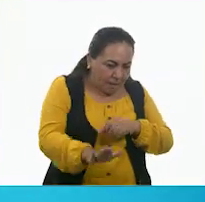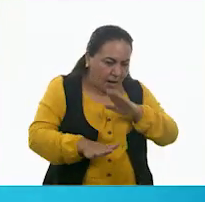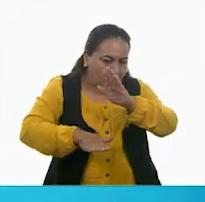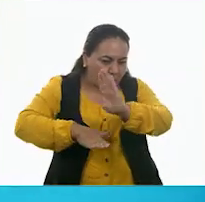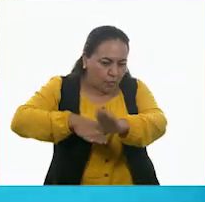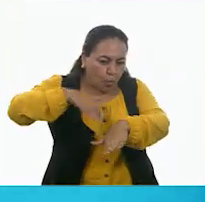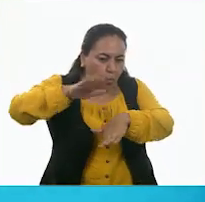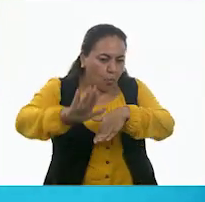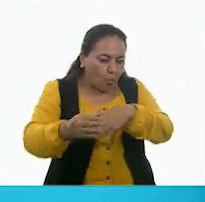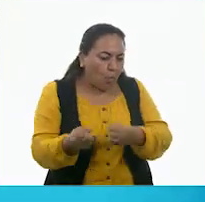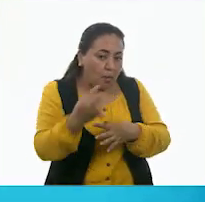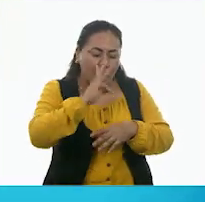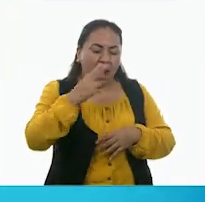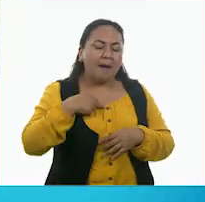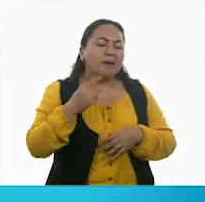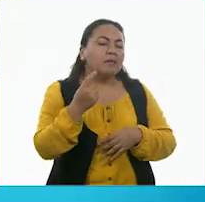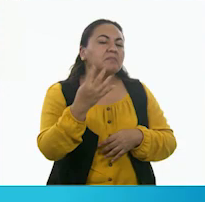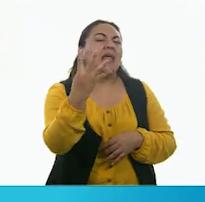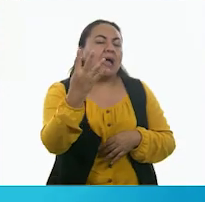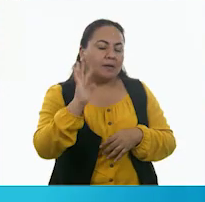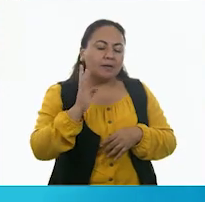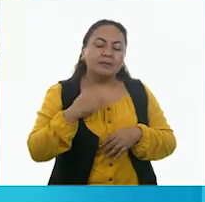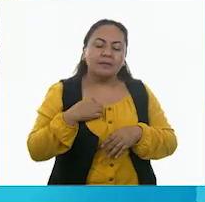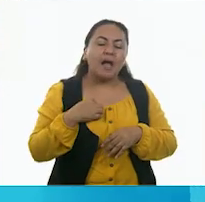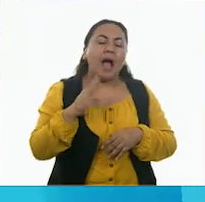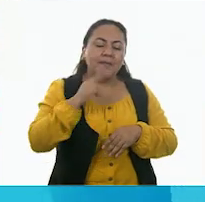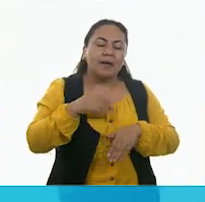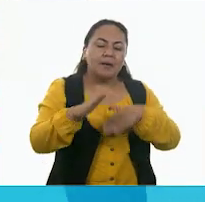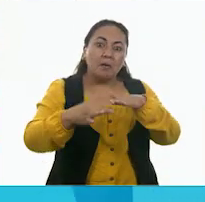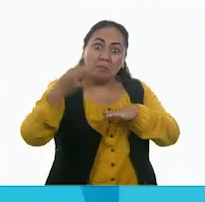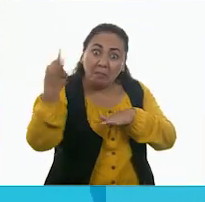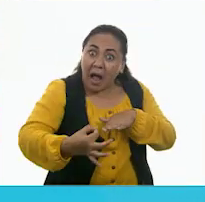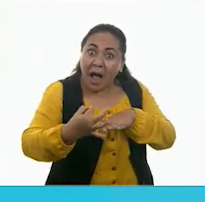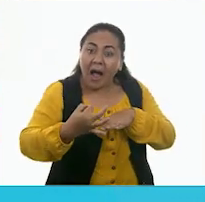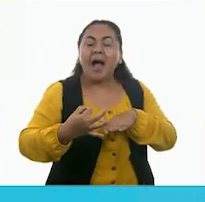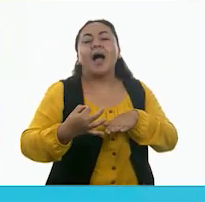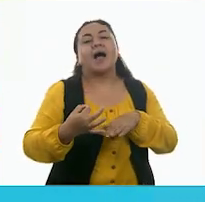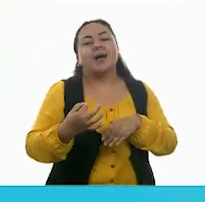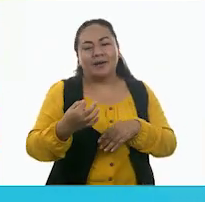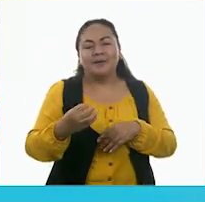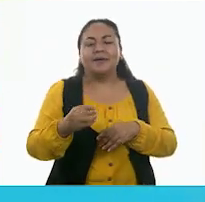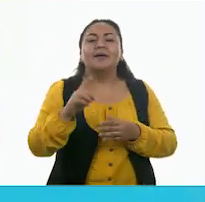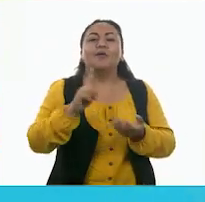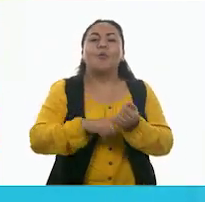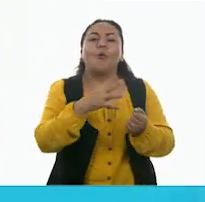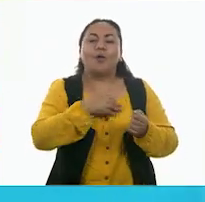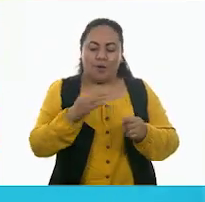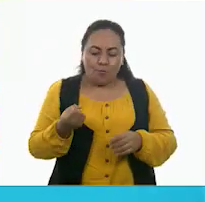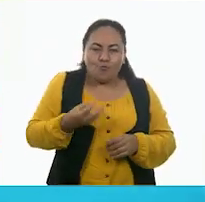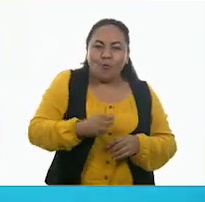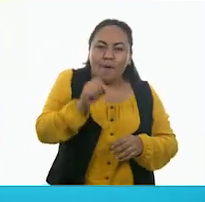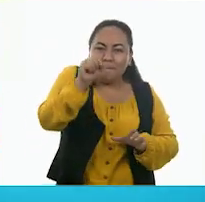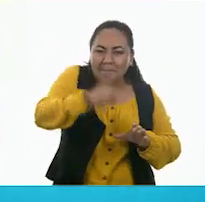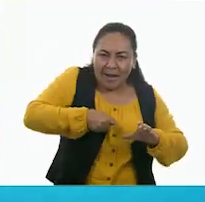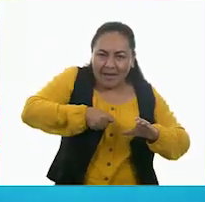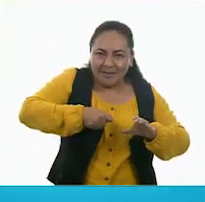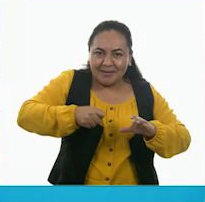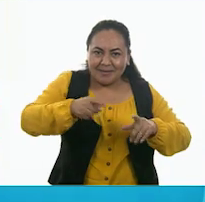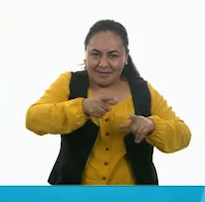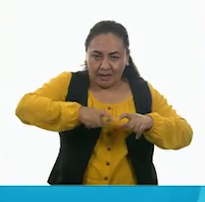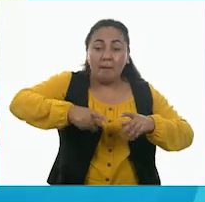estaba. Si él adivinaba, se le ponía un hijo en su casilla. Pero hoy quiero hacer una